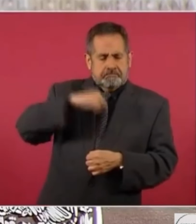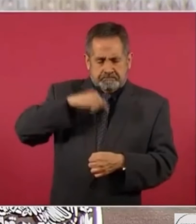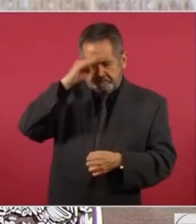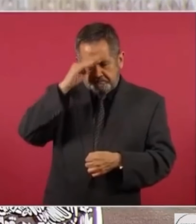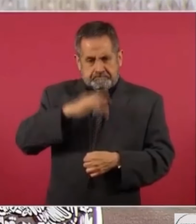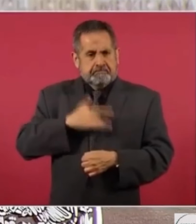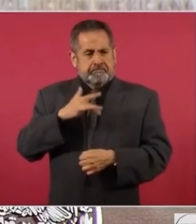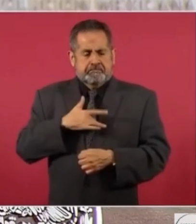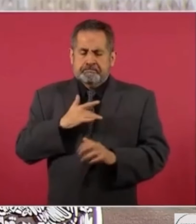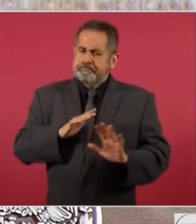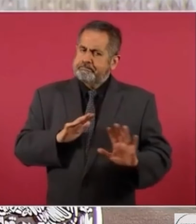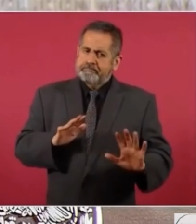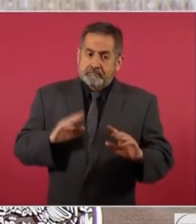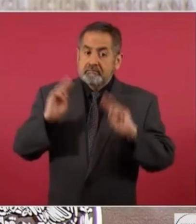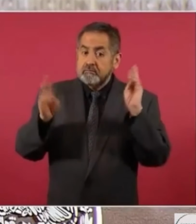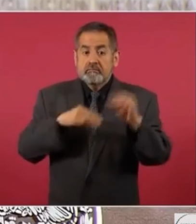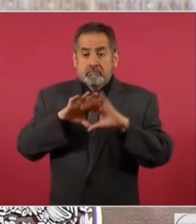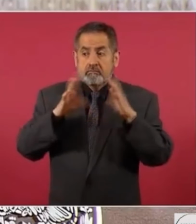en el mundo